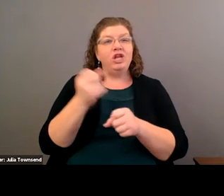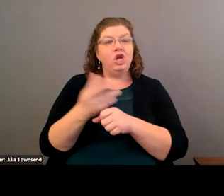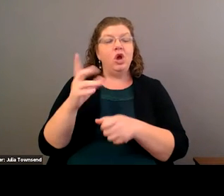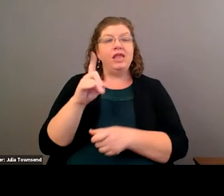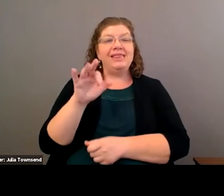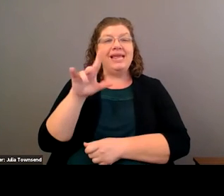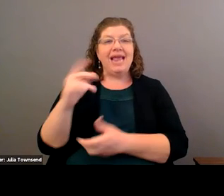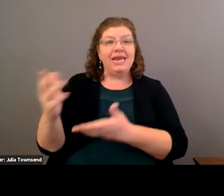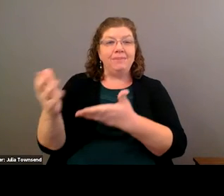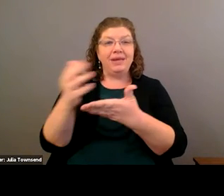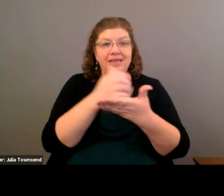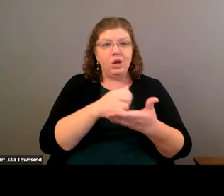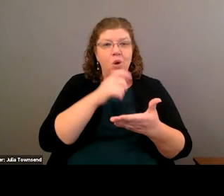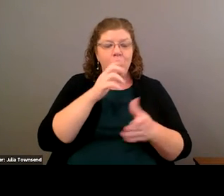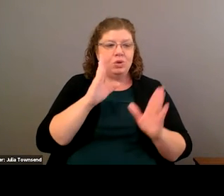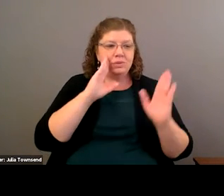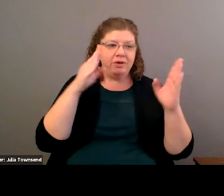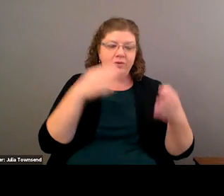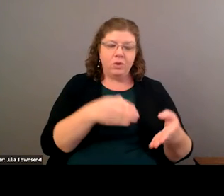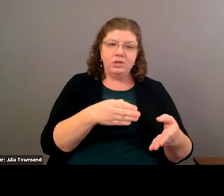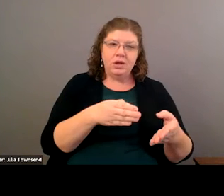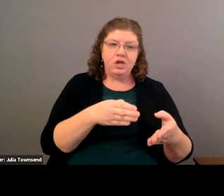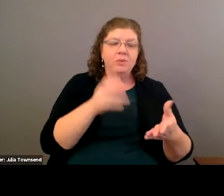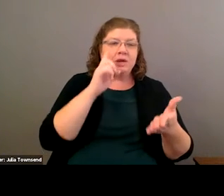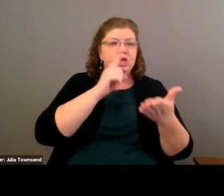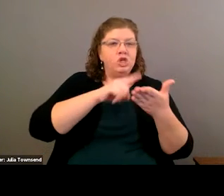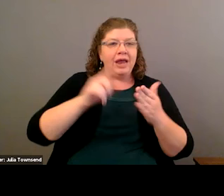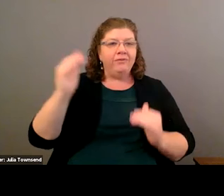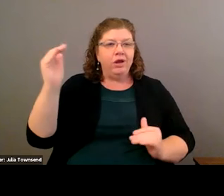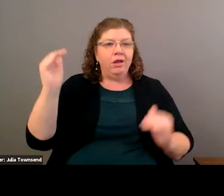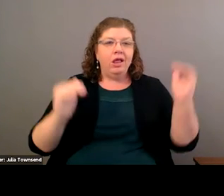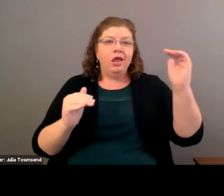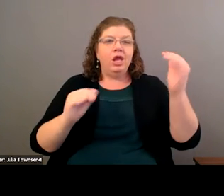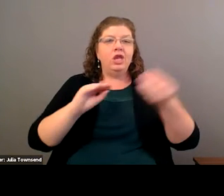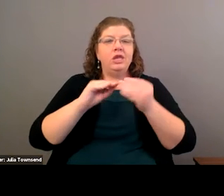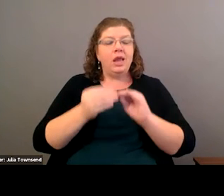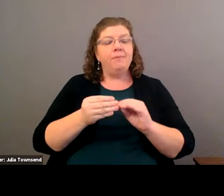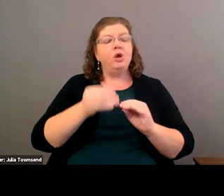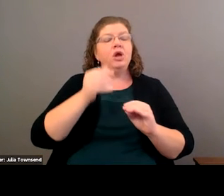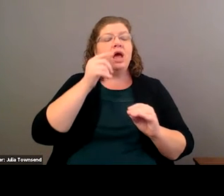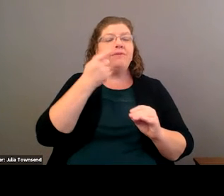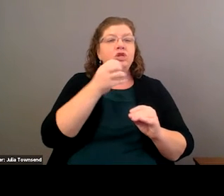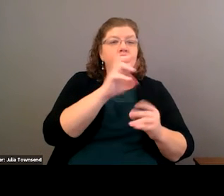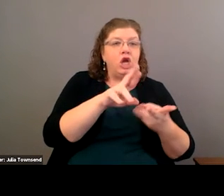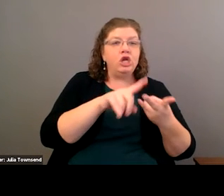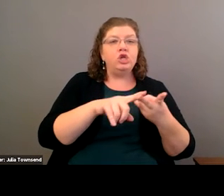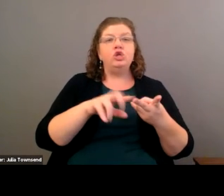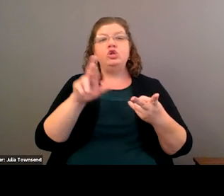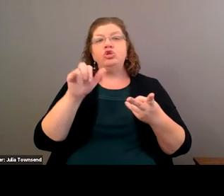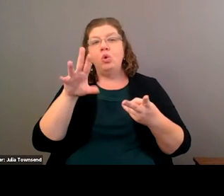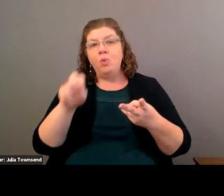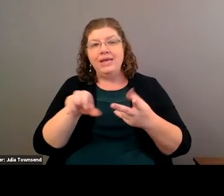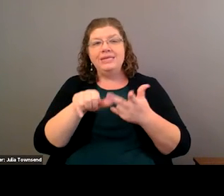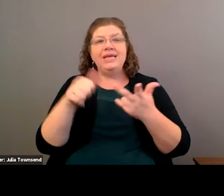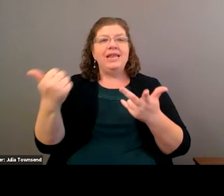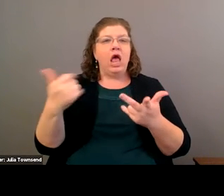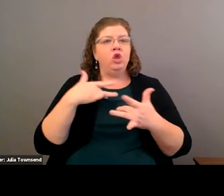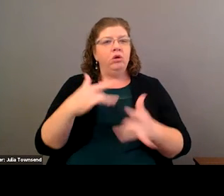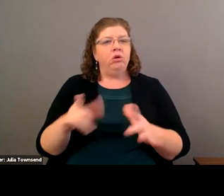Hemos tratado de buscar población. Tenemos que examinar los datos.